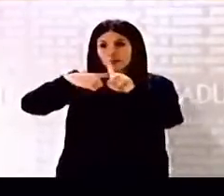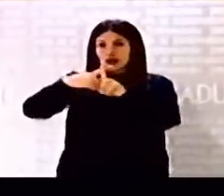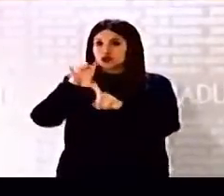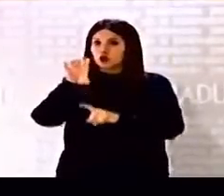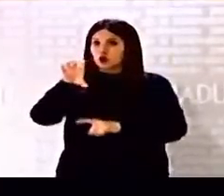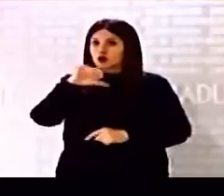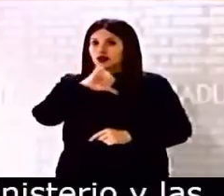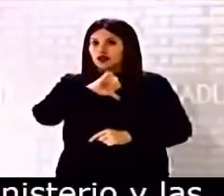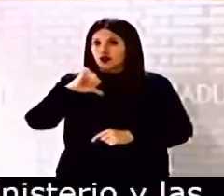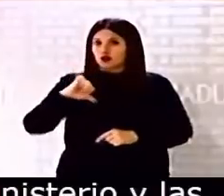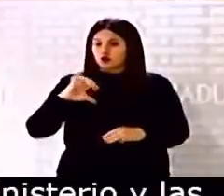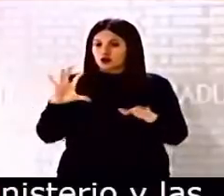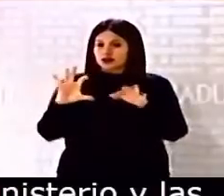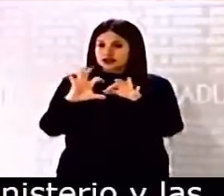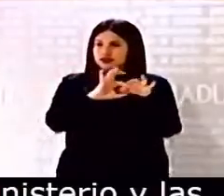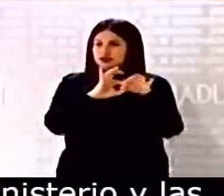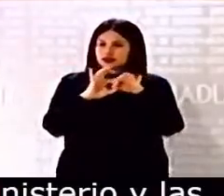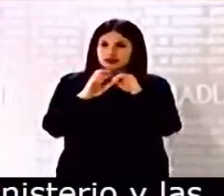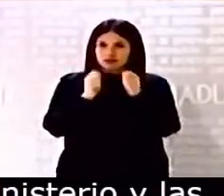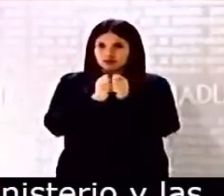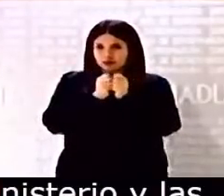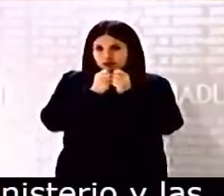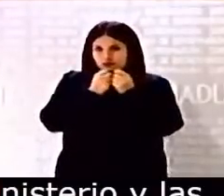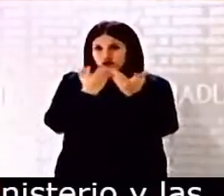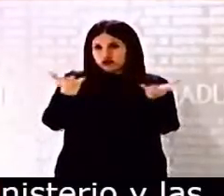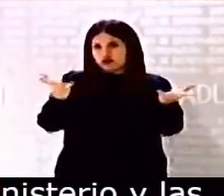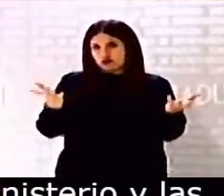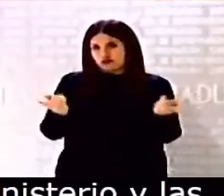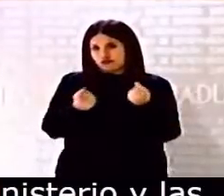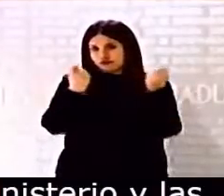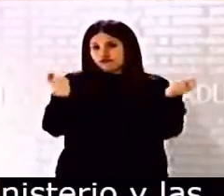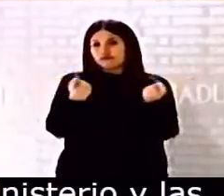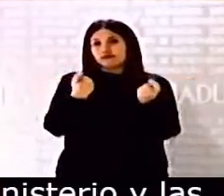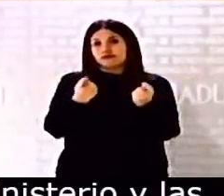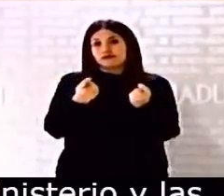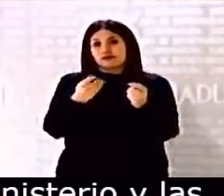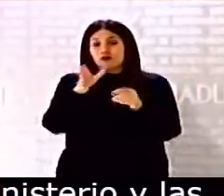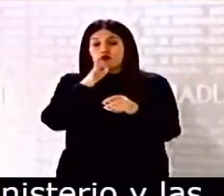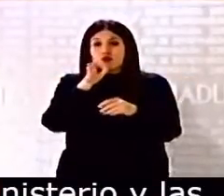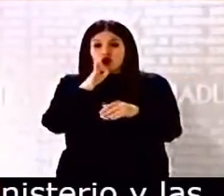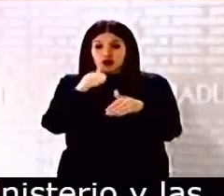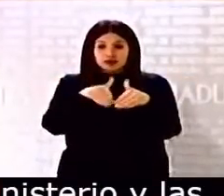autónomas de cara a